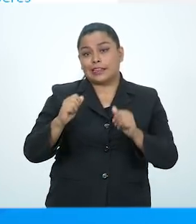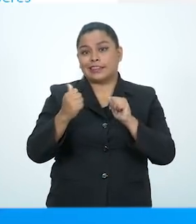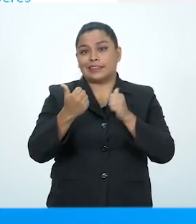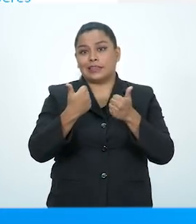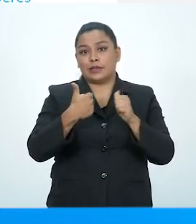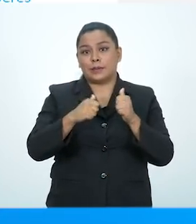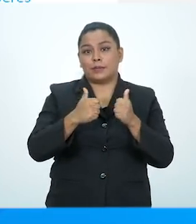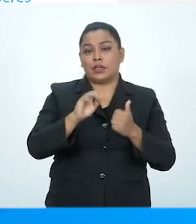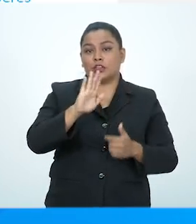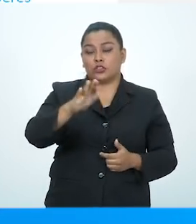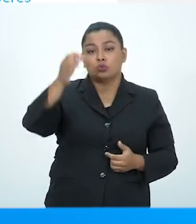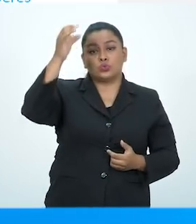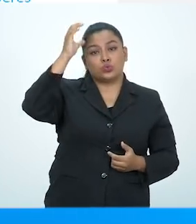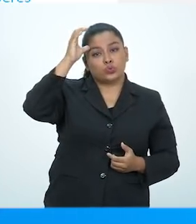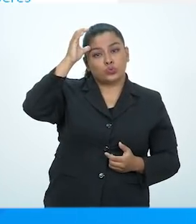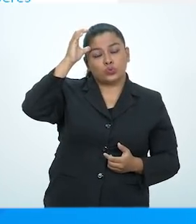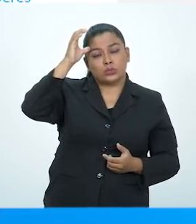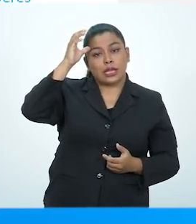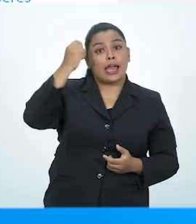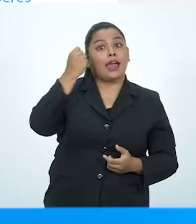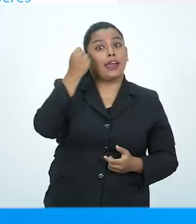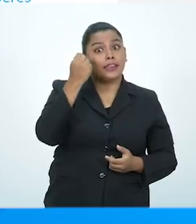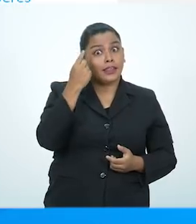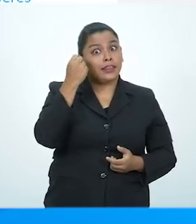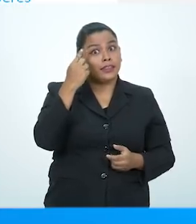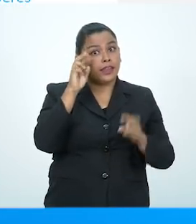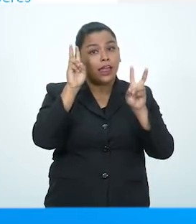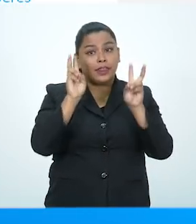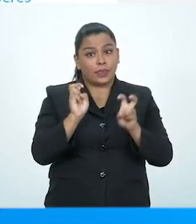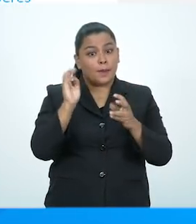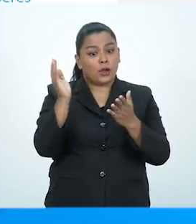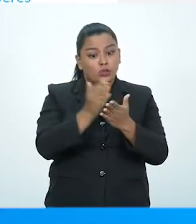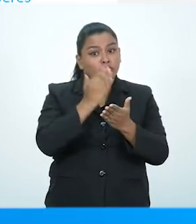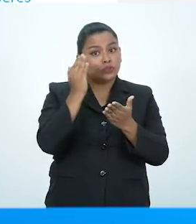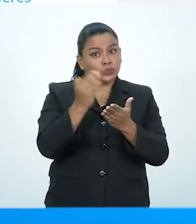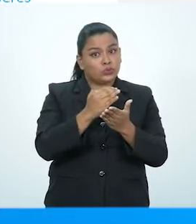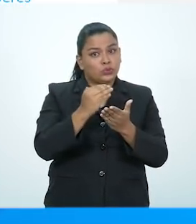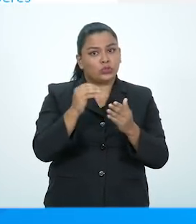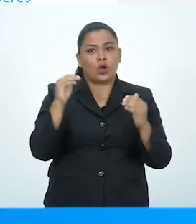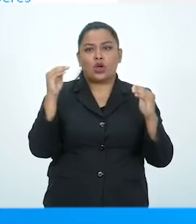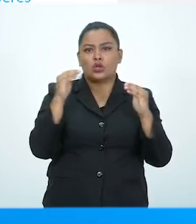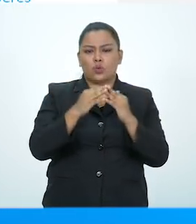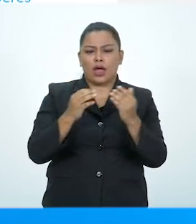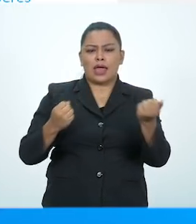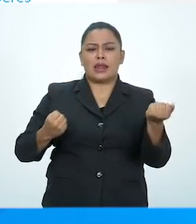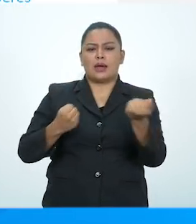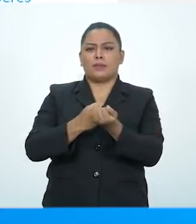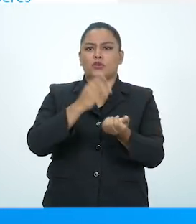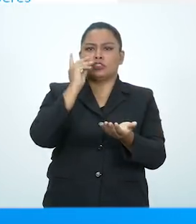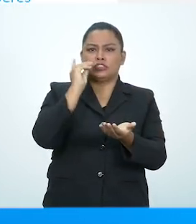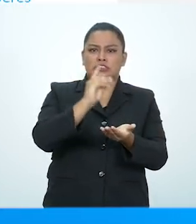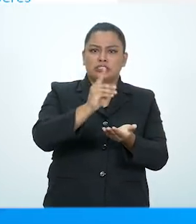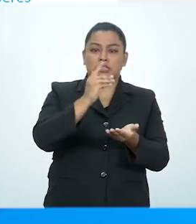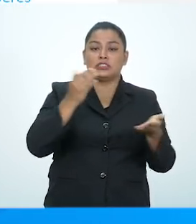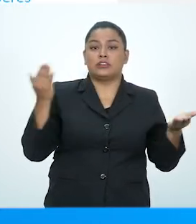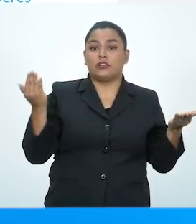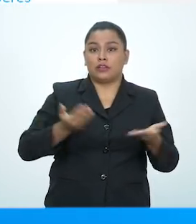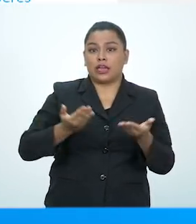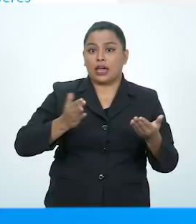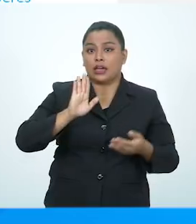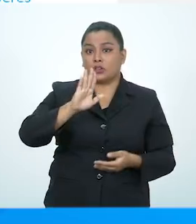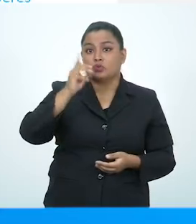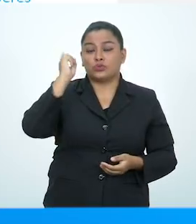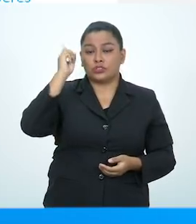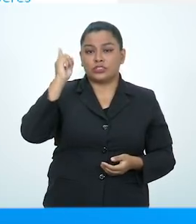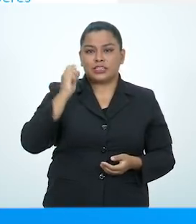dependerá del conocimiento, de la comprensión del tema estudiado y la mediación didáctica que haya realizado